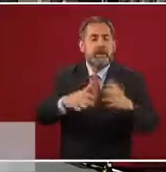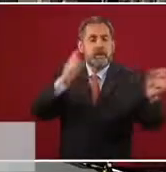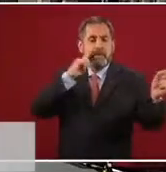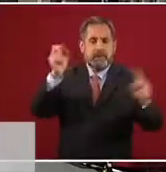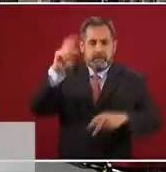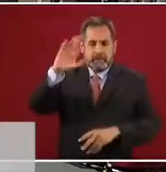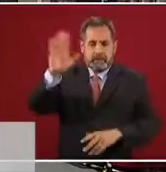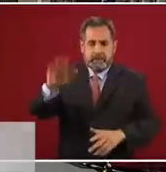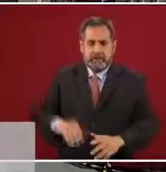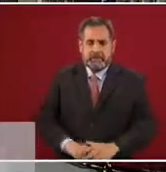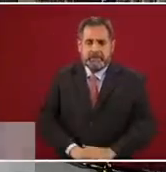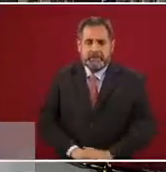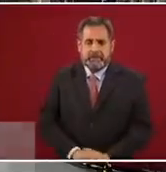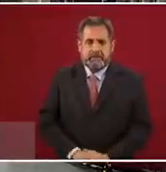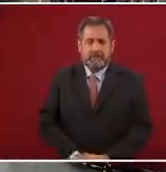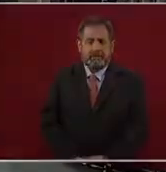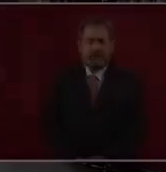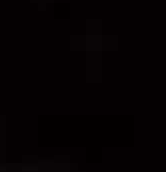vemos mañana.